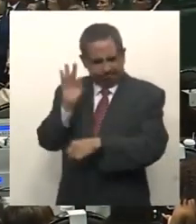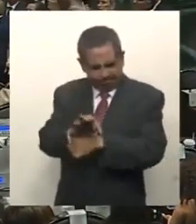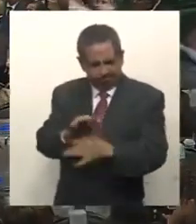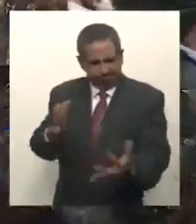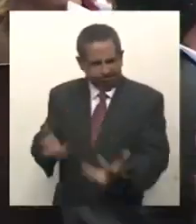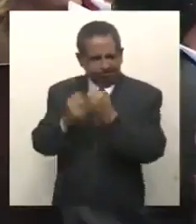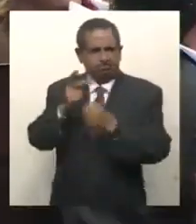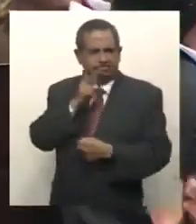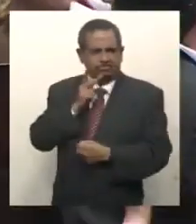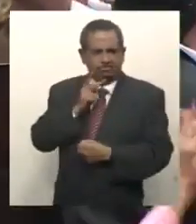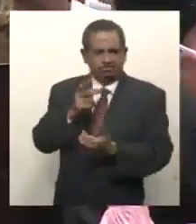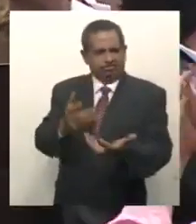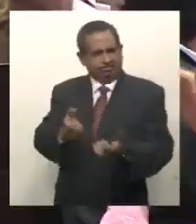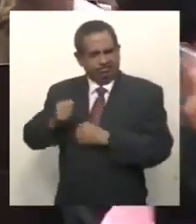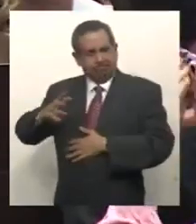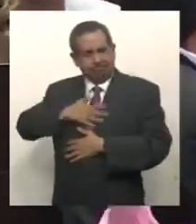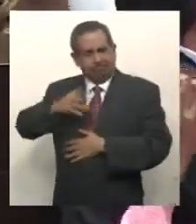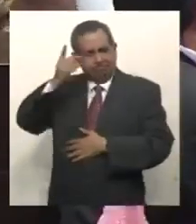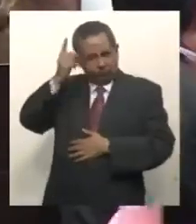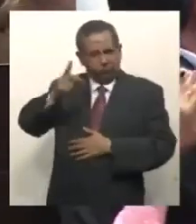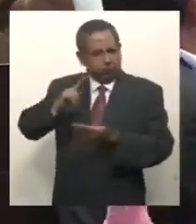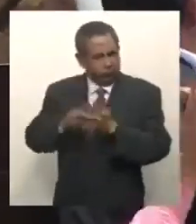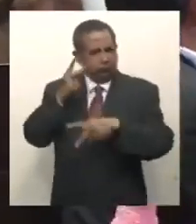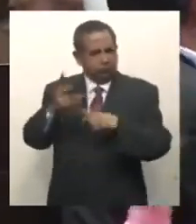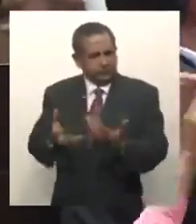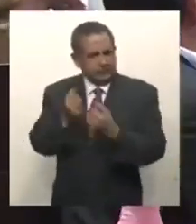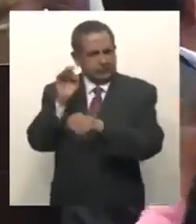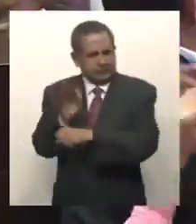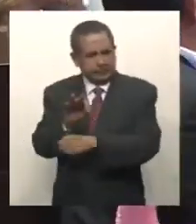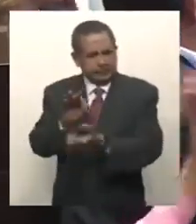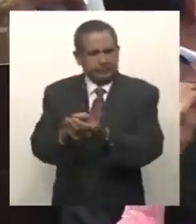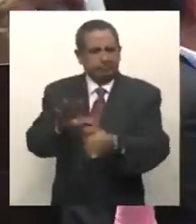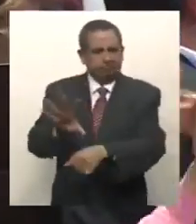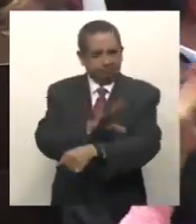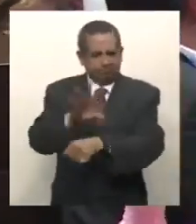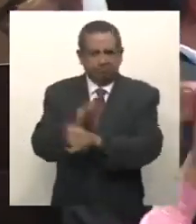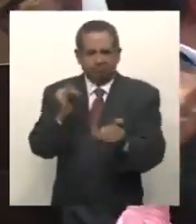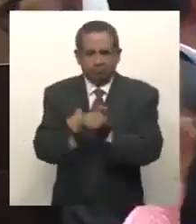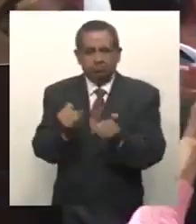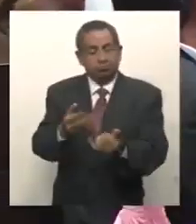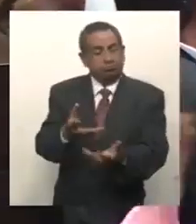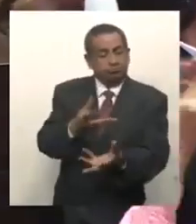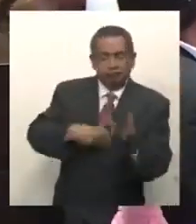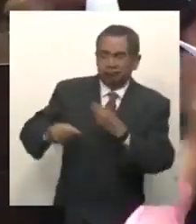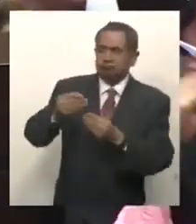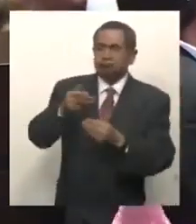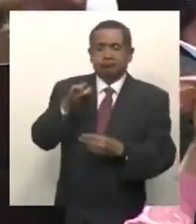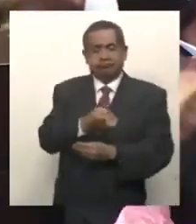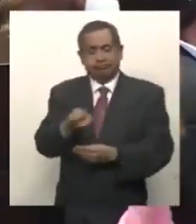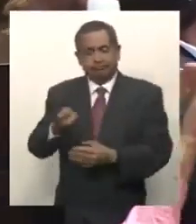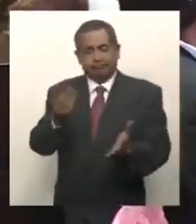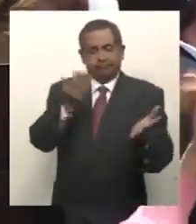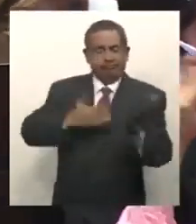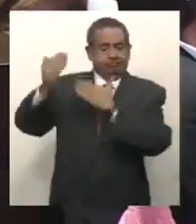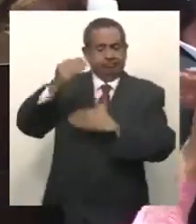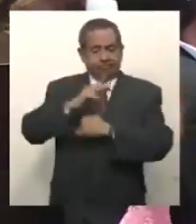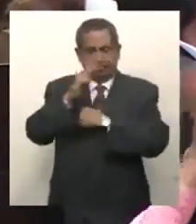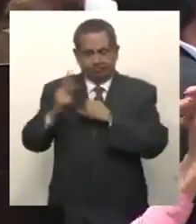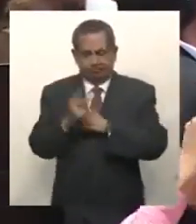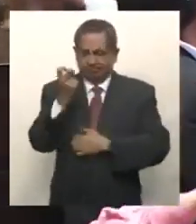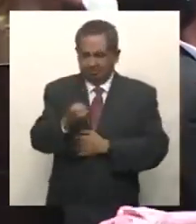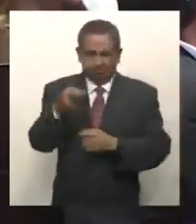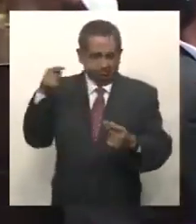industria petrolera y la industria eléctrica para hacer palancas de desarrollo del país.